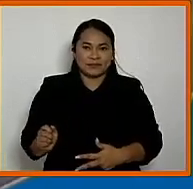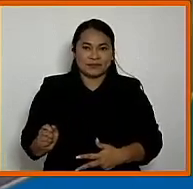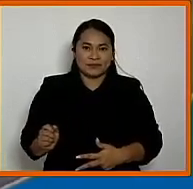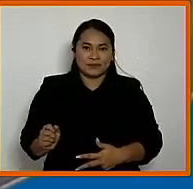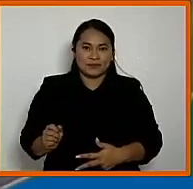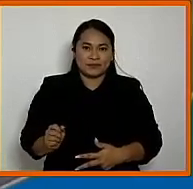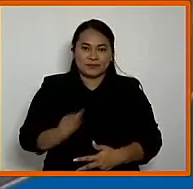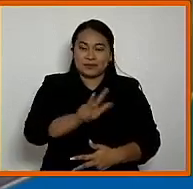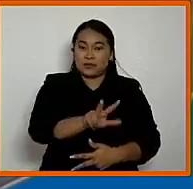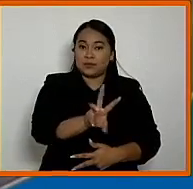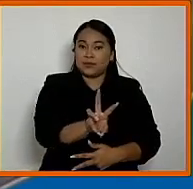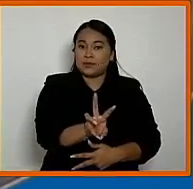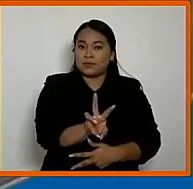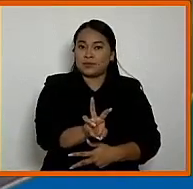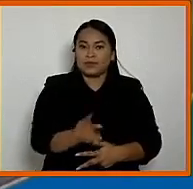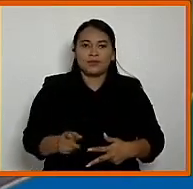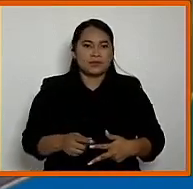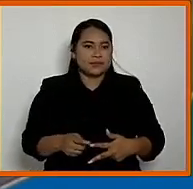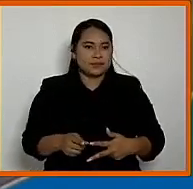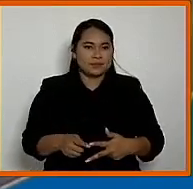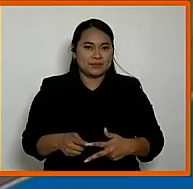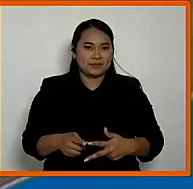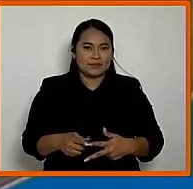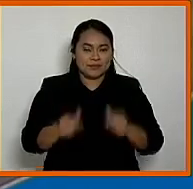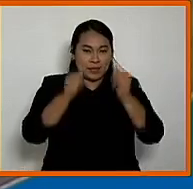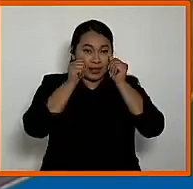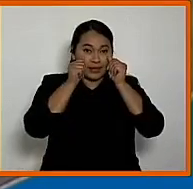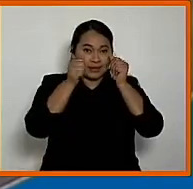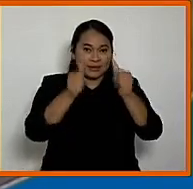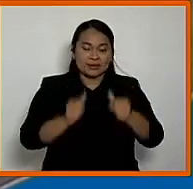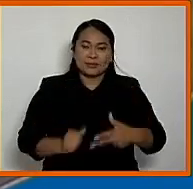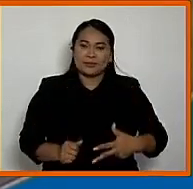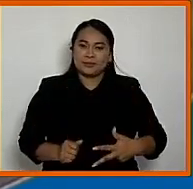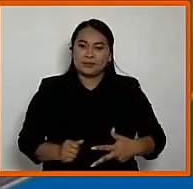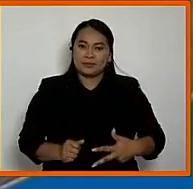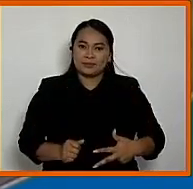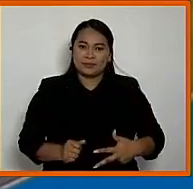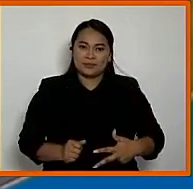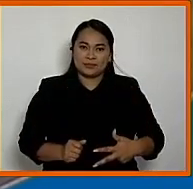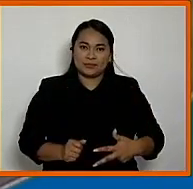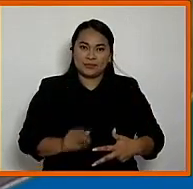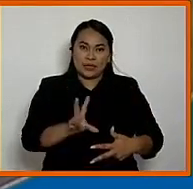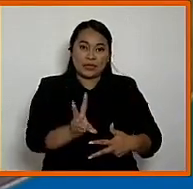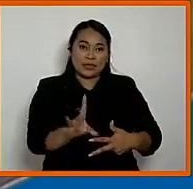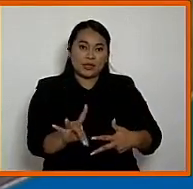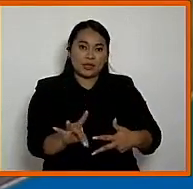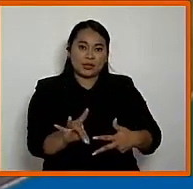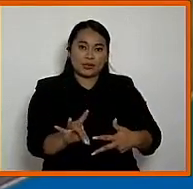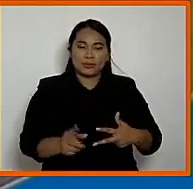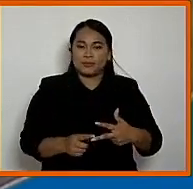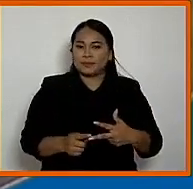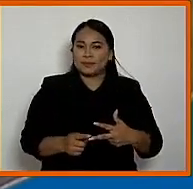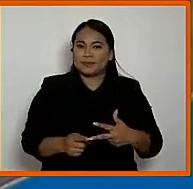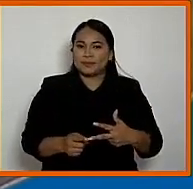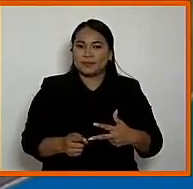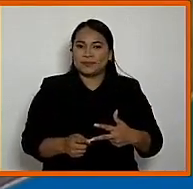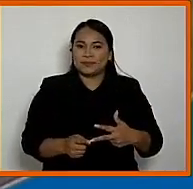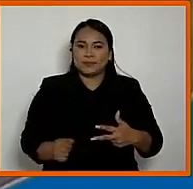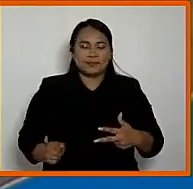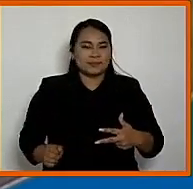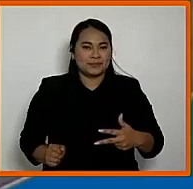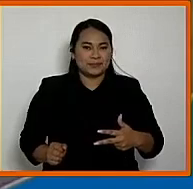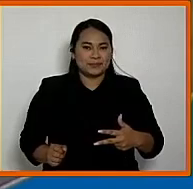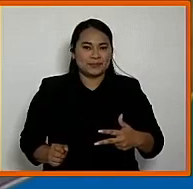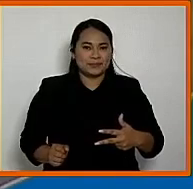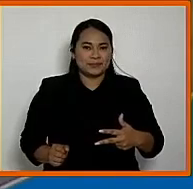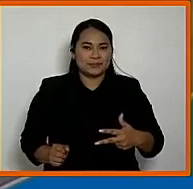el 36. Segundo número ganador, atentos, porque este es el 78. Tercer y decisivo número ganador,